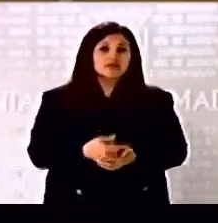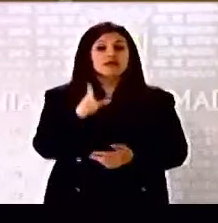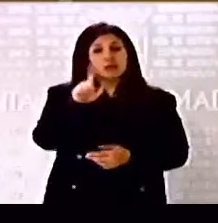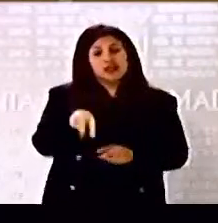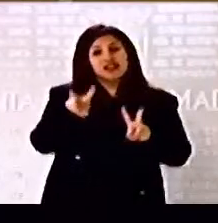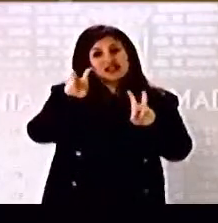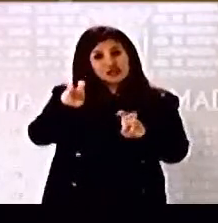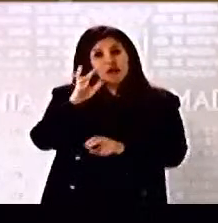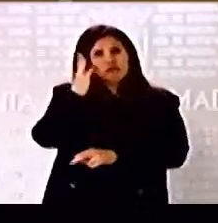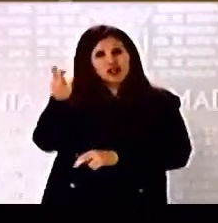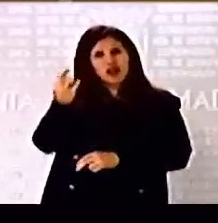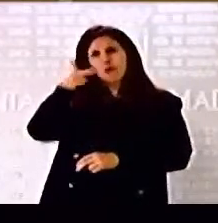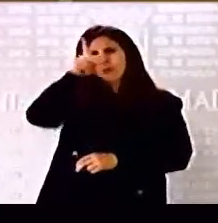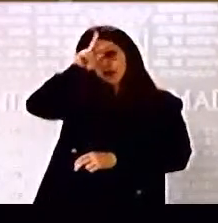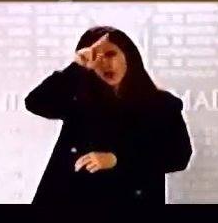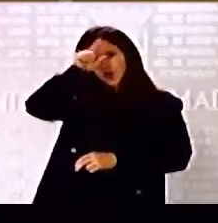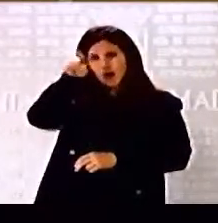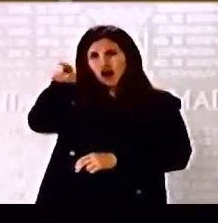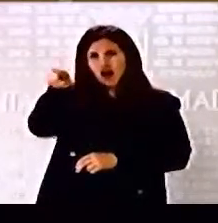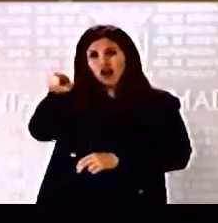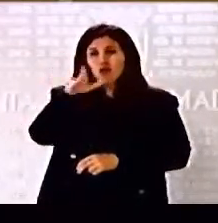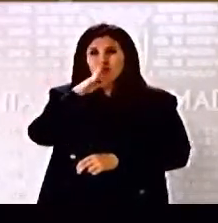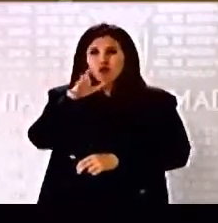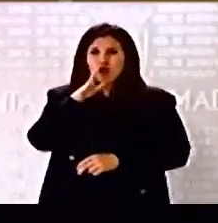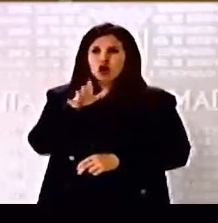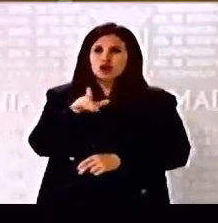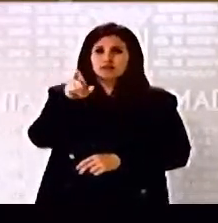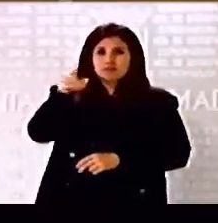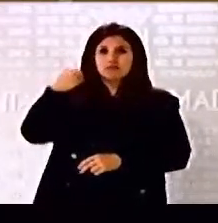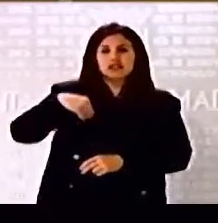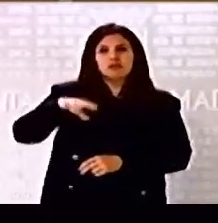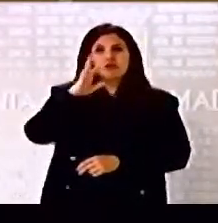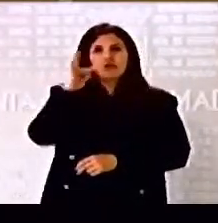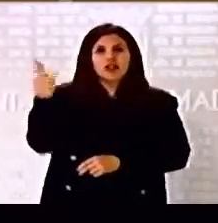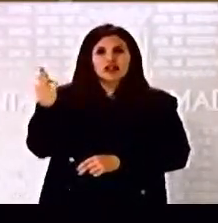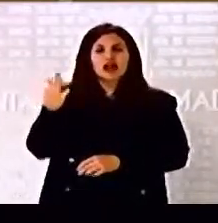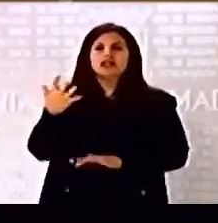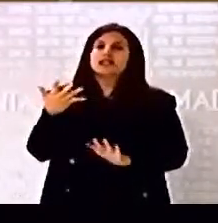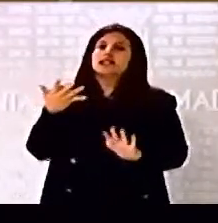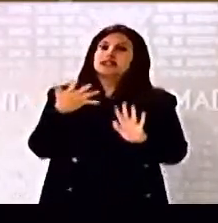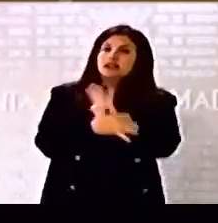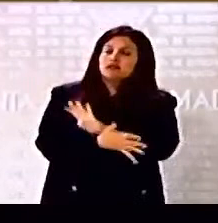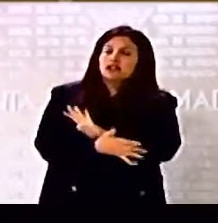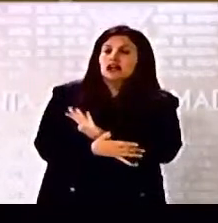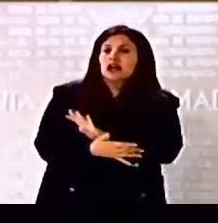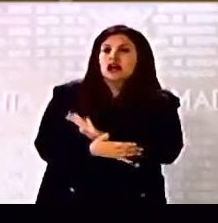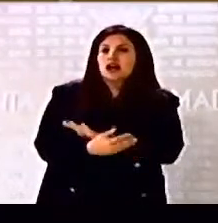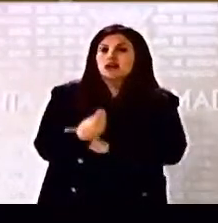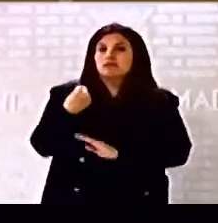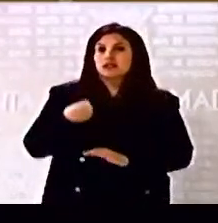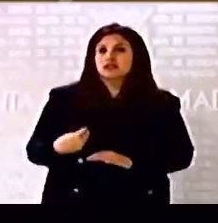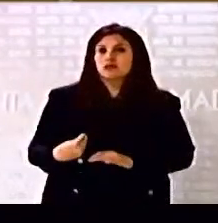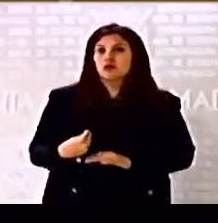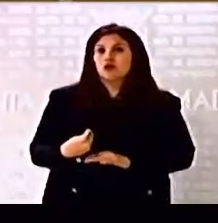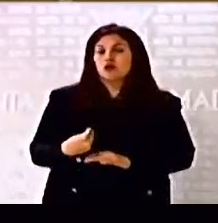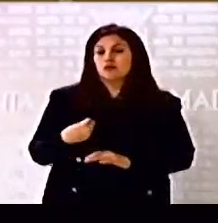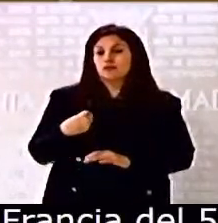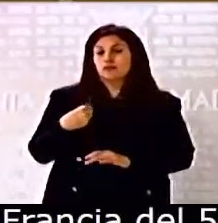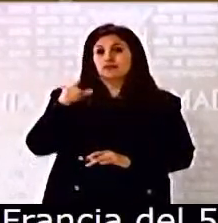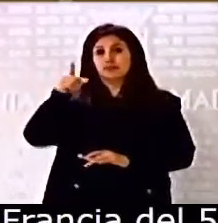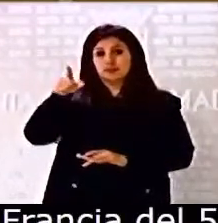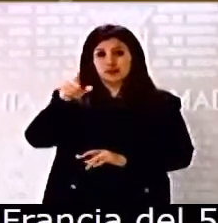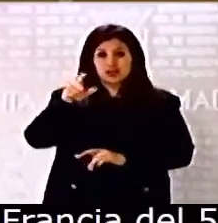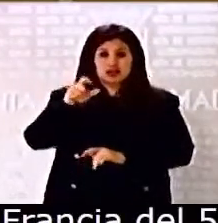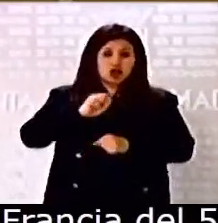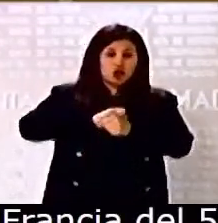Francia porque se barajan cifras en Francia del 5%. El 5% de los casos